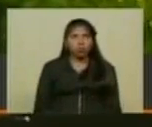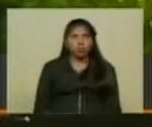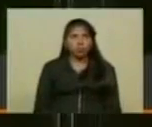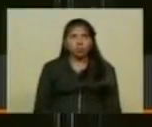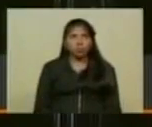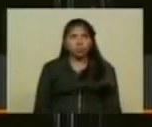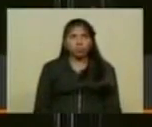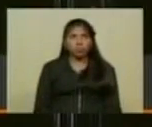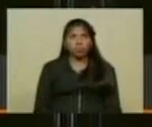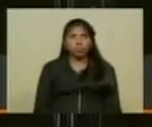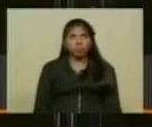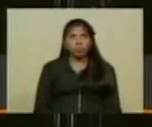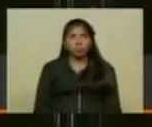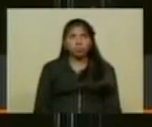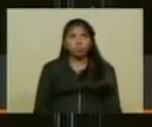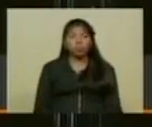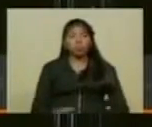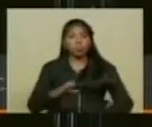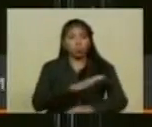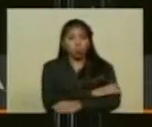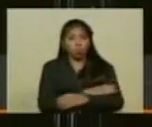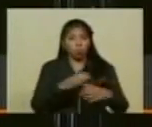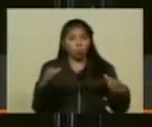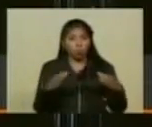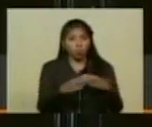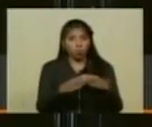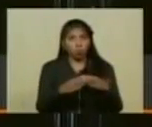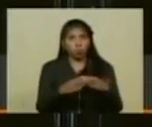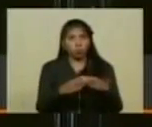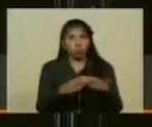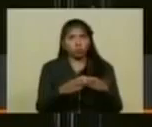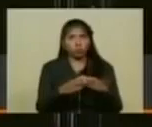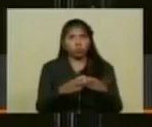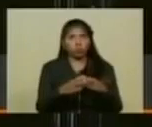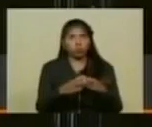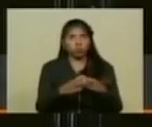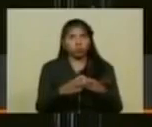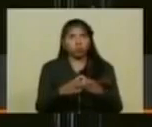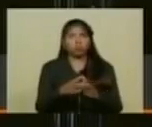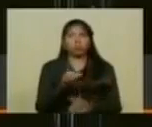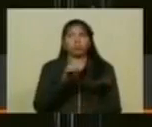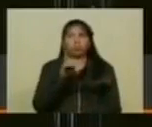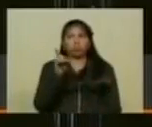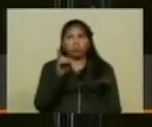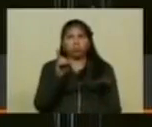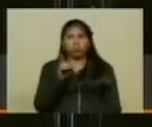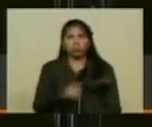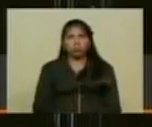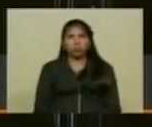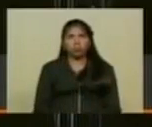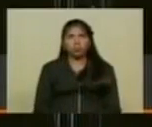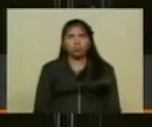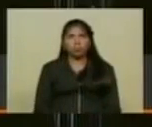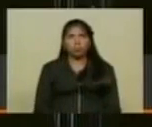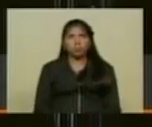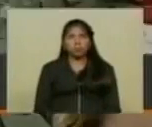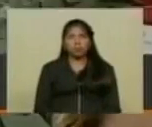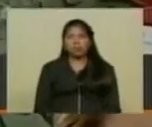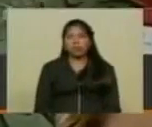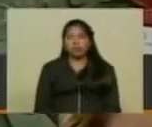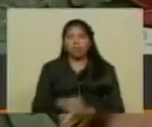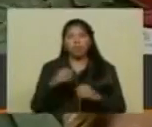la derecha venezolana, sobre todo sus sectores más retrógrados, más